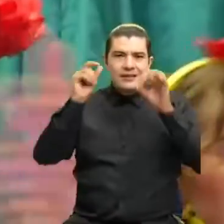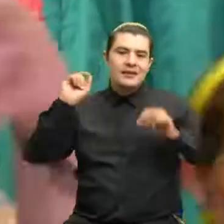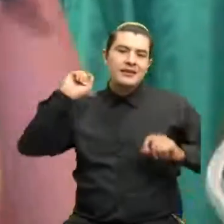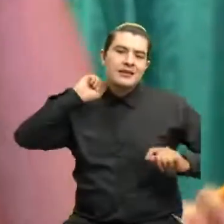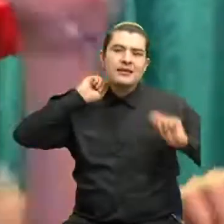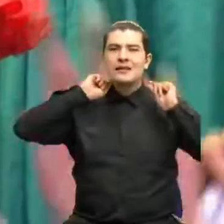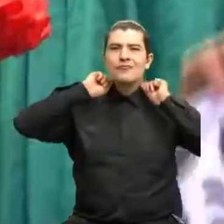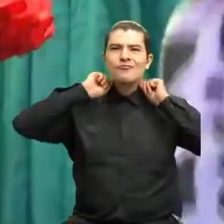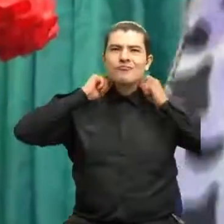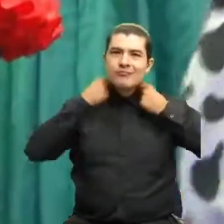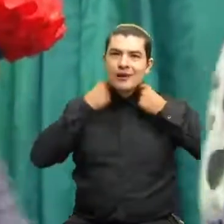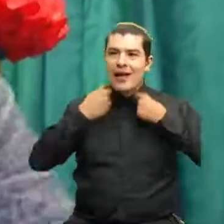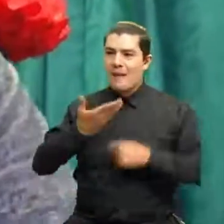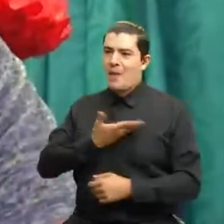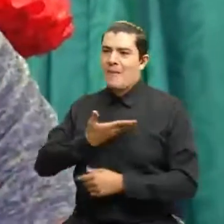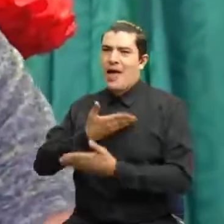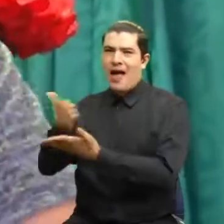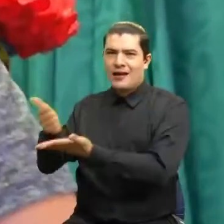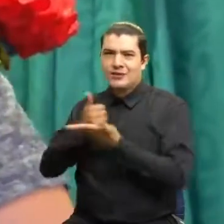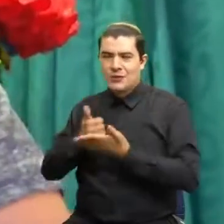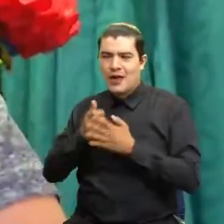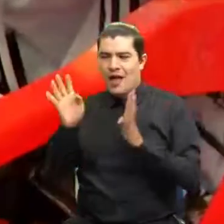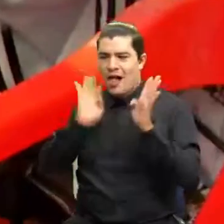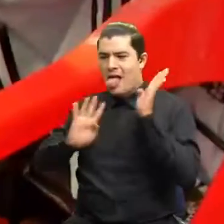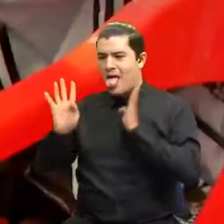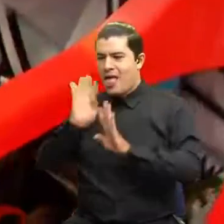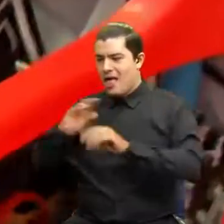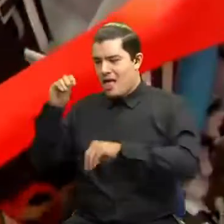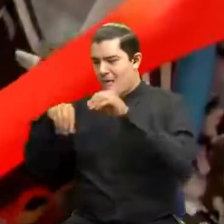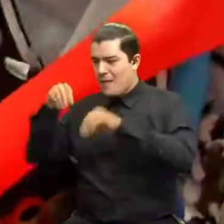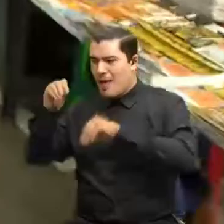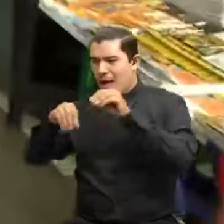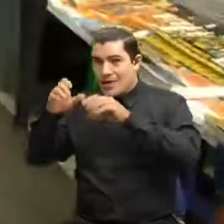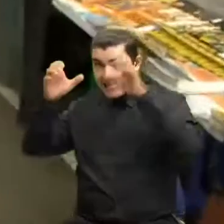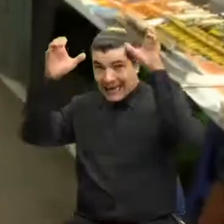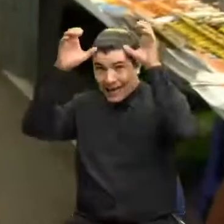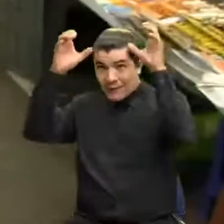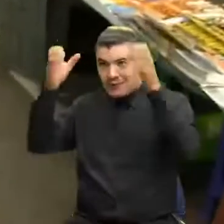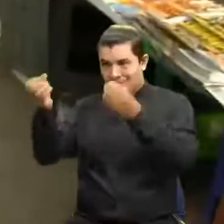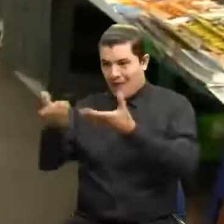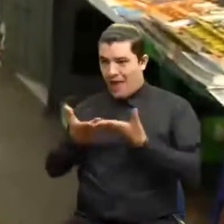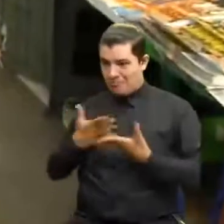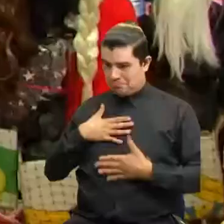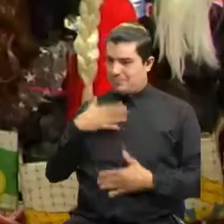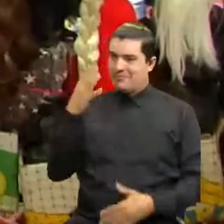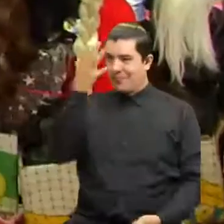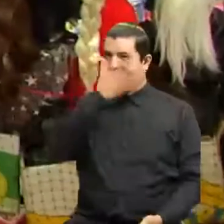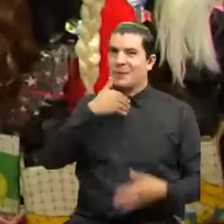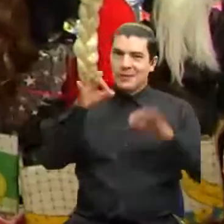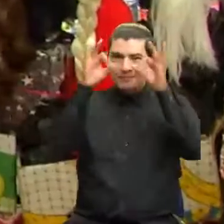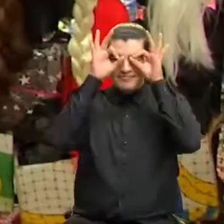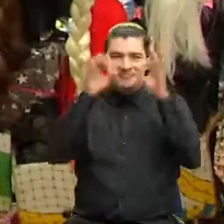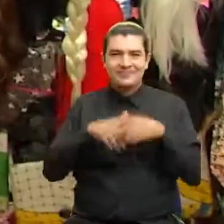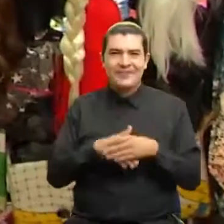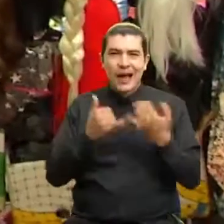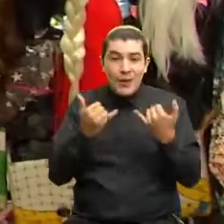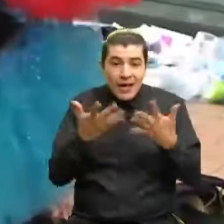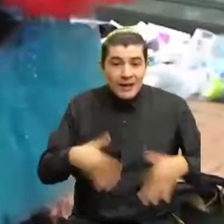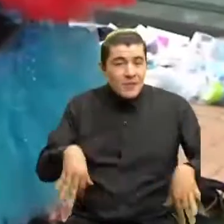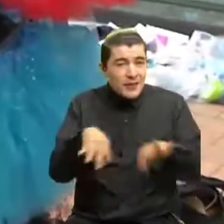mamá hizo un cerebro. Mi mamá es muy creativa, ¿para qué? Entonces el disfraz quedó muy bonito. Aquí lo importante es el ingenio